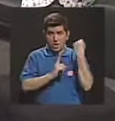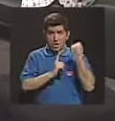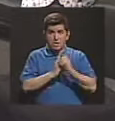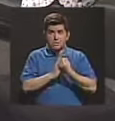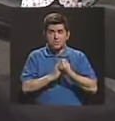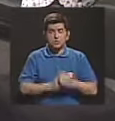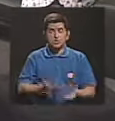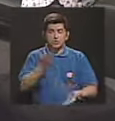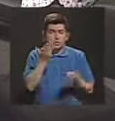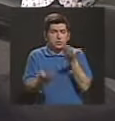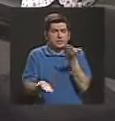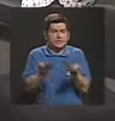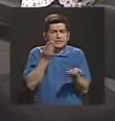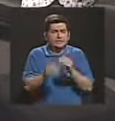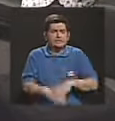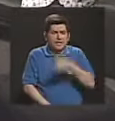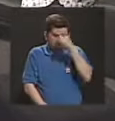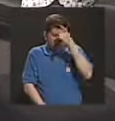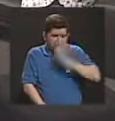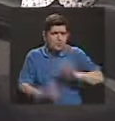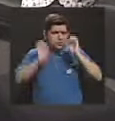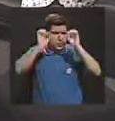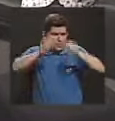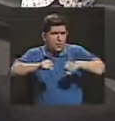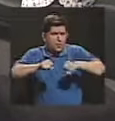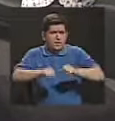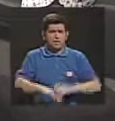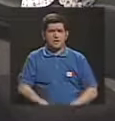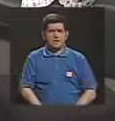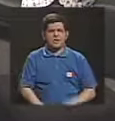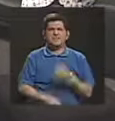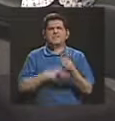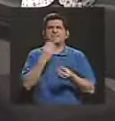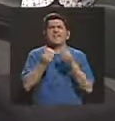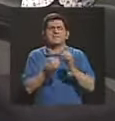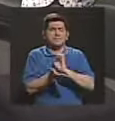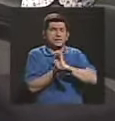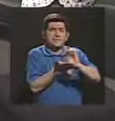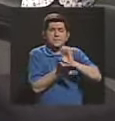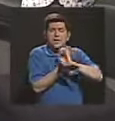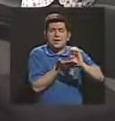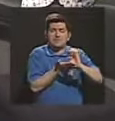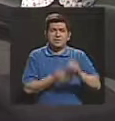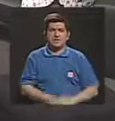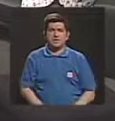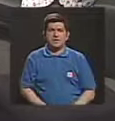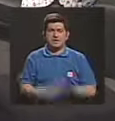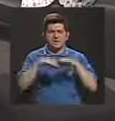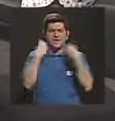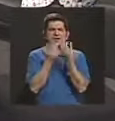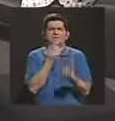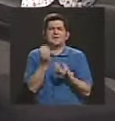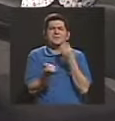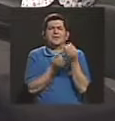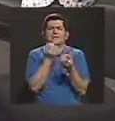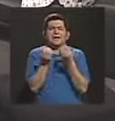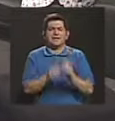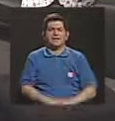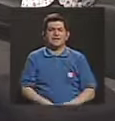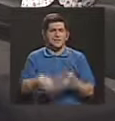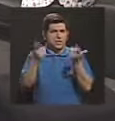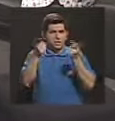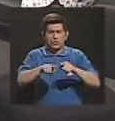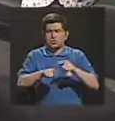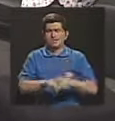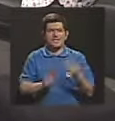una ocasión para deprimirse, verdad? ¿Cómo entonces hacer, cómo prevenir o cómo hacer la familia para que no se